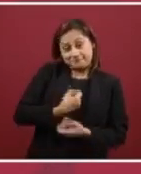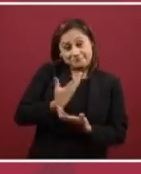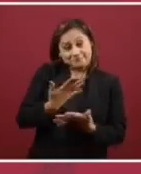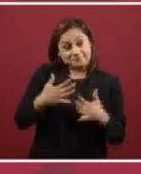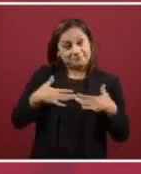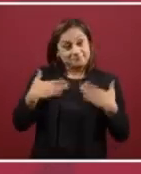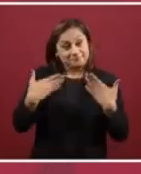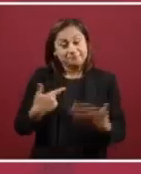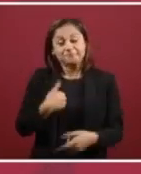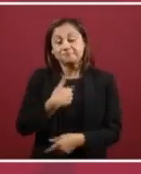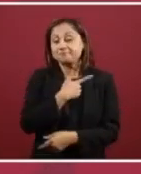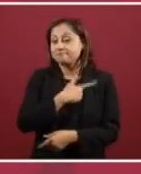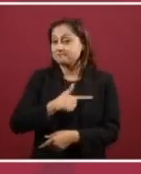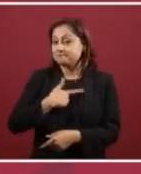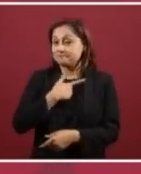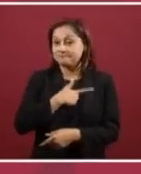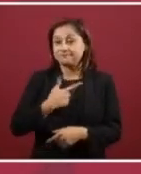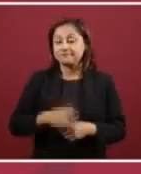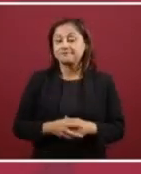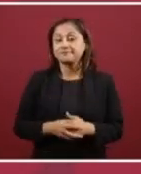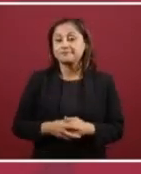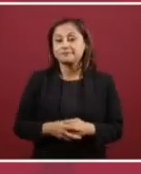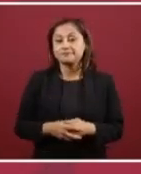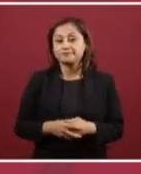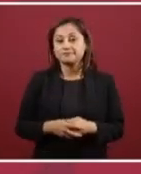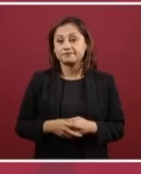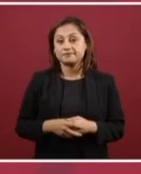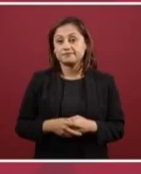Me gustó la declaración, no sé si sea